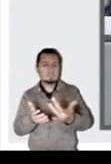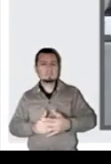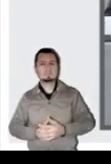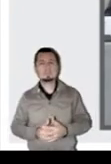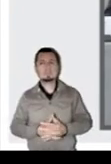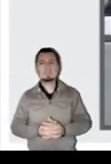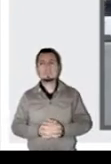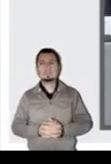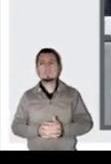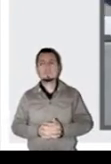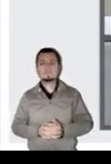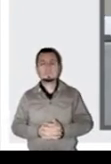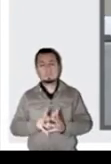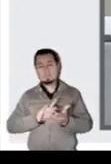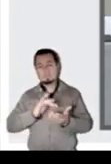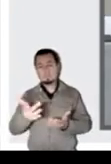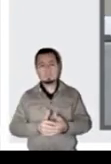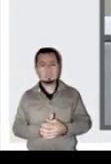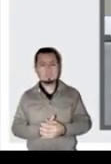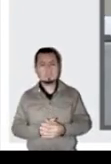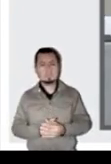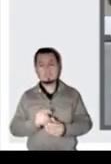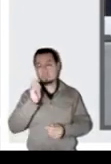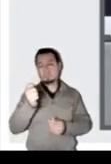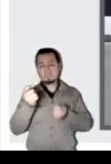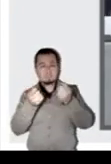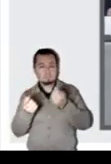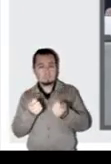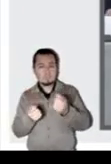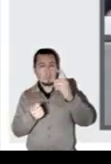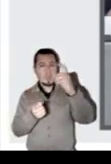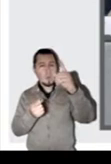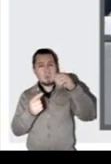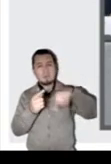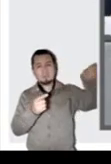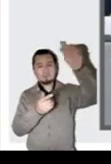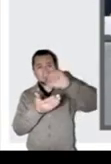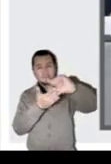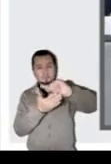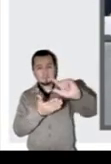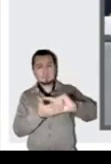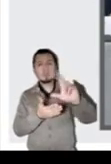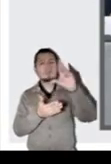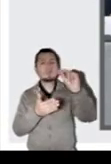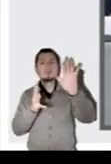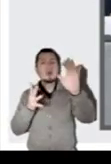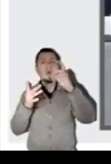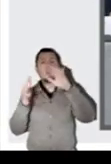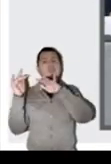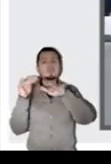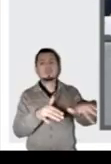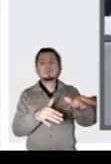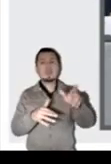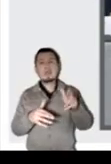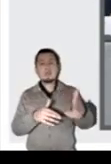bueno gracias el sistema de colectores lo que nos va a permitir es que no haya descargas de aguas negras que no